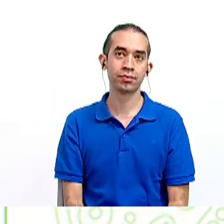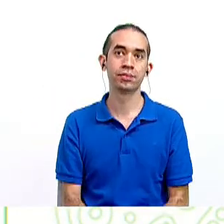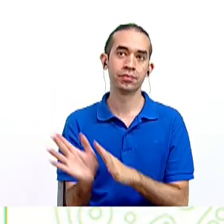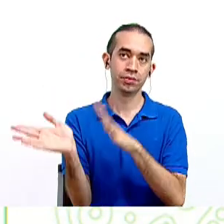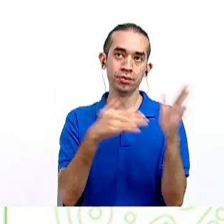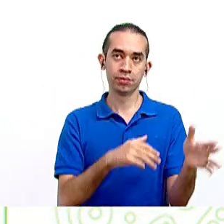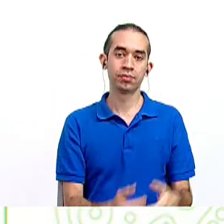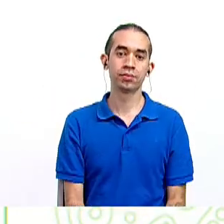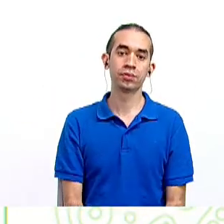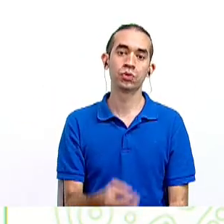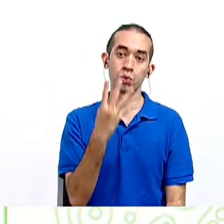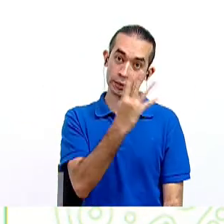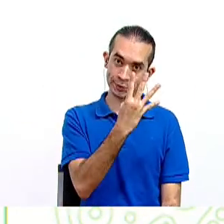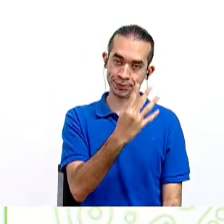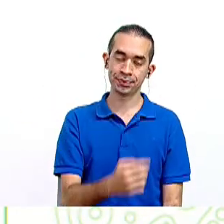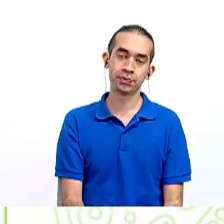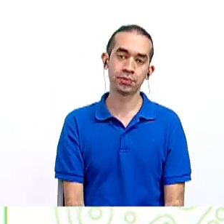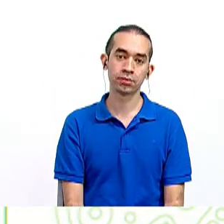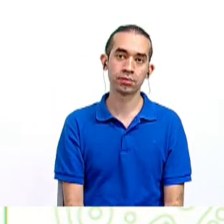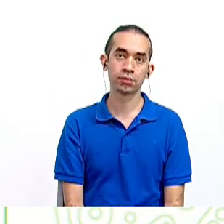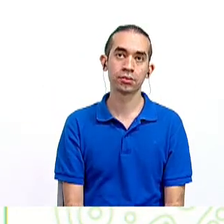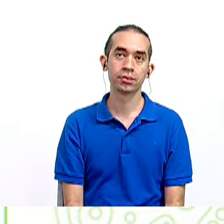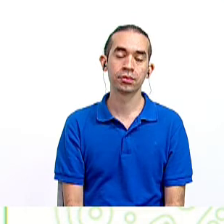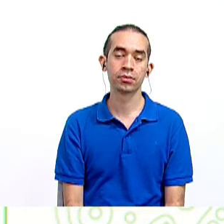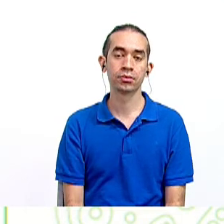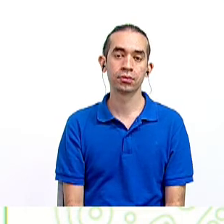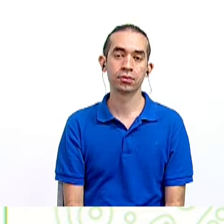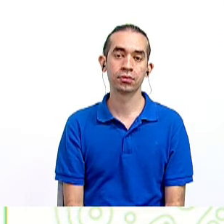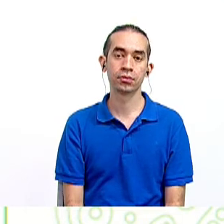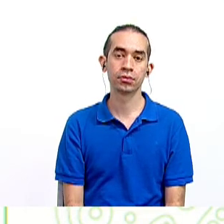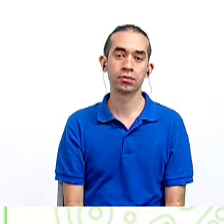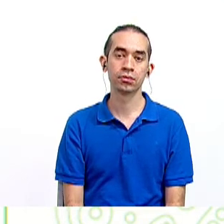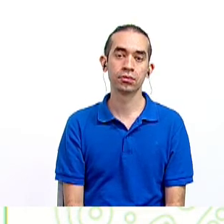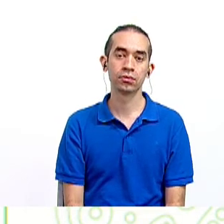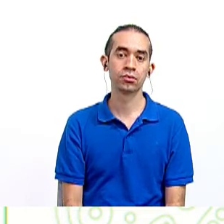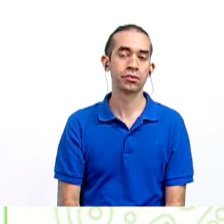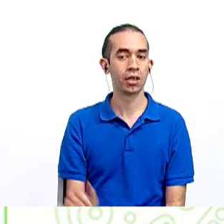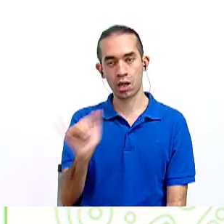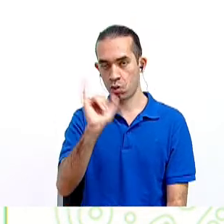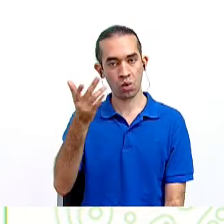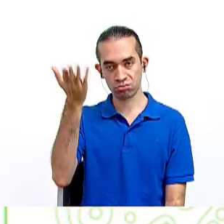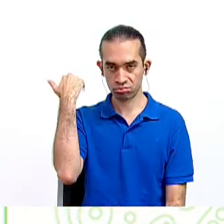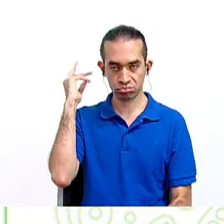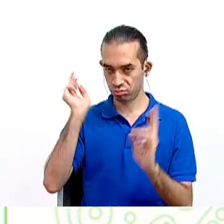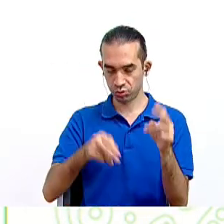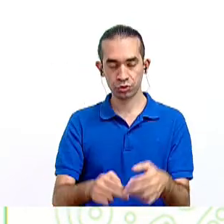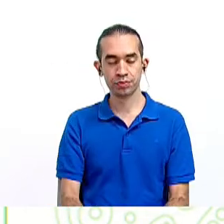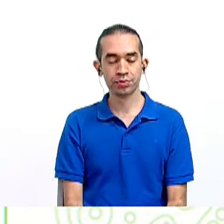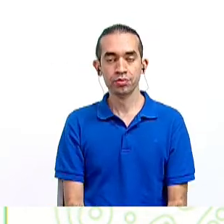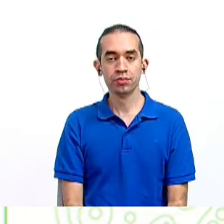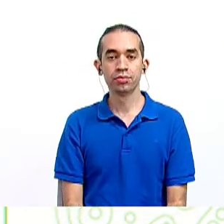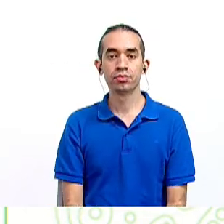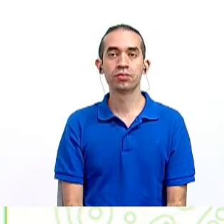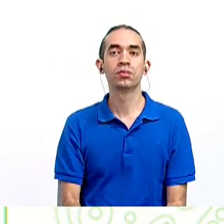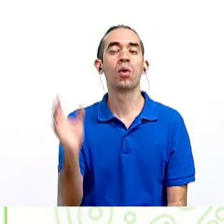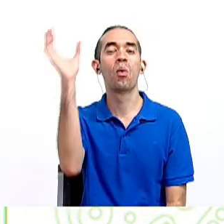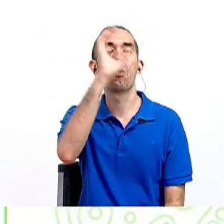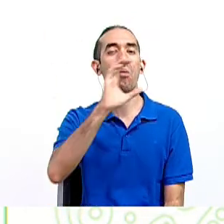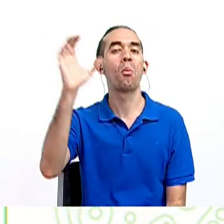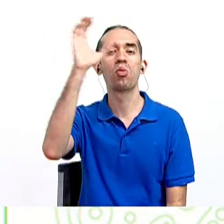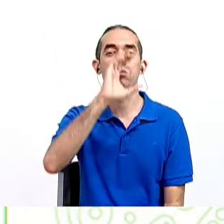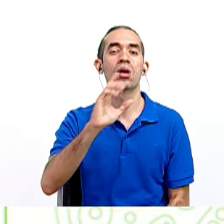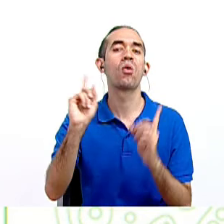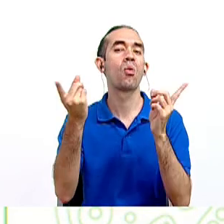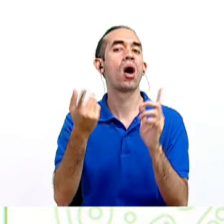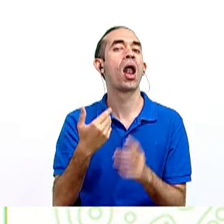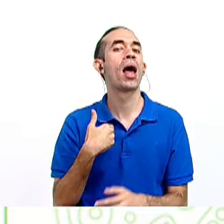Vamos ahora a ver cuáles son cuaternarios. Son los mismos ejemplos anteriores. Tengo que buscar en este